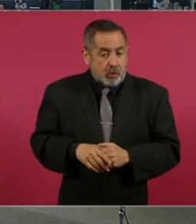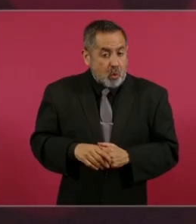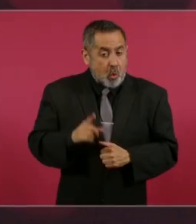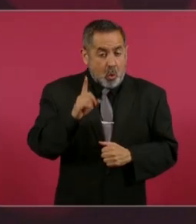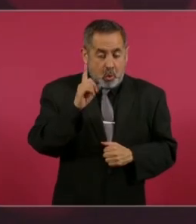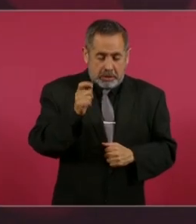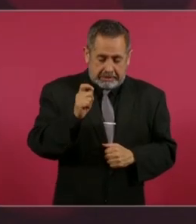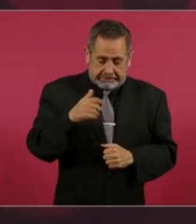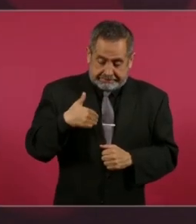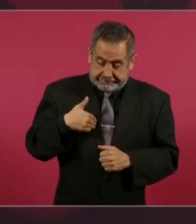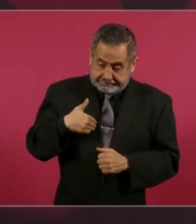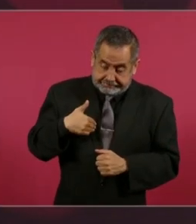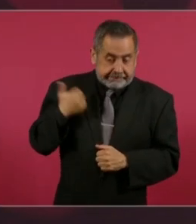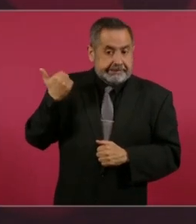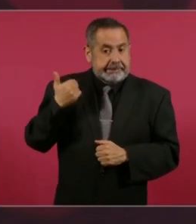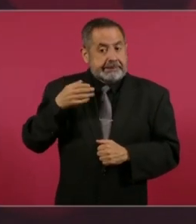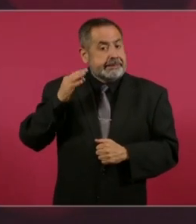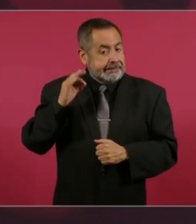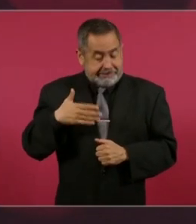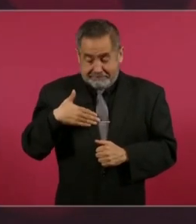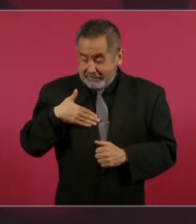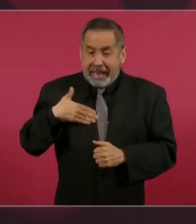milagrosamente,